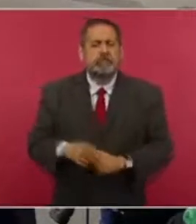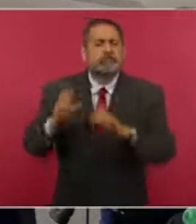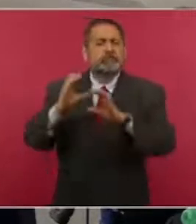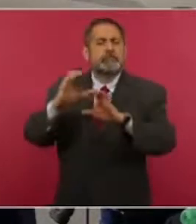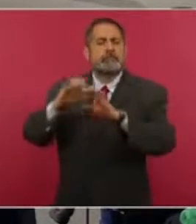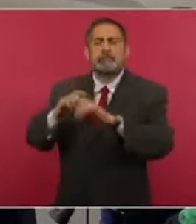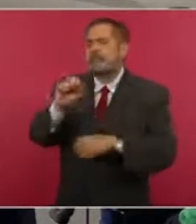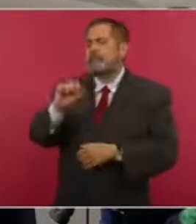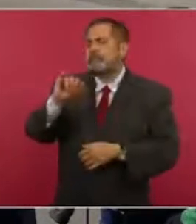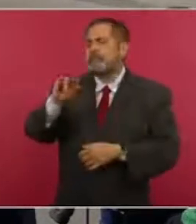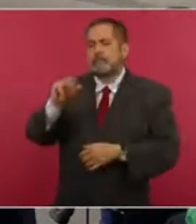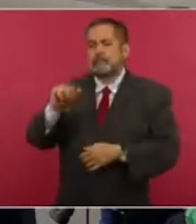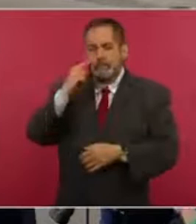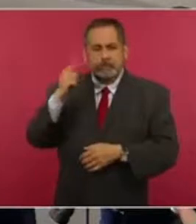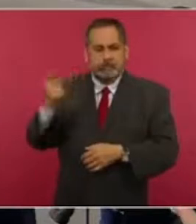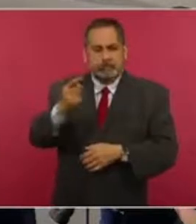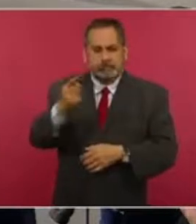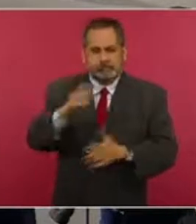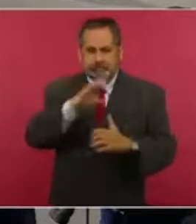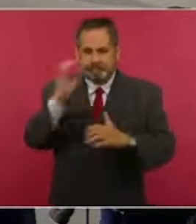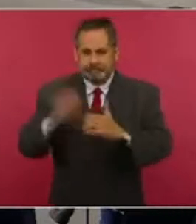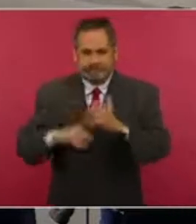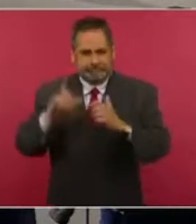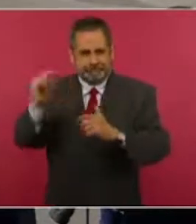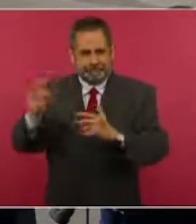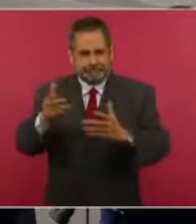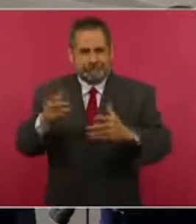Silvio? Sí, ponemos a Silvio ya.